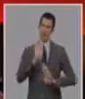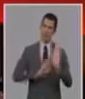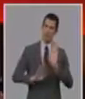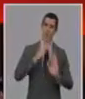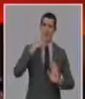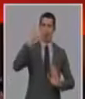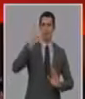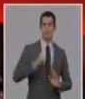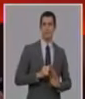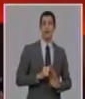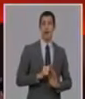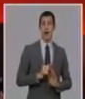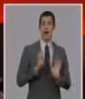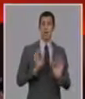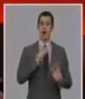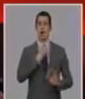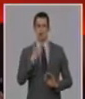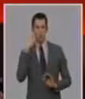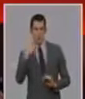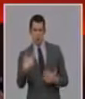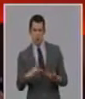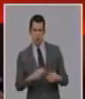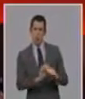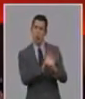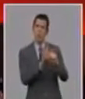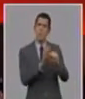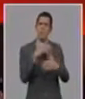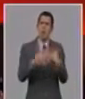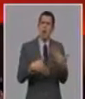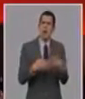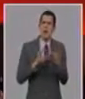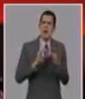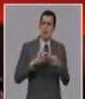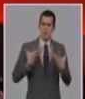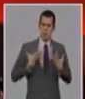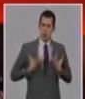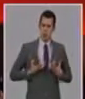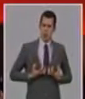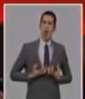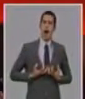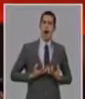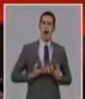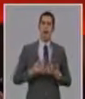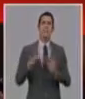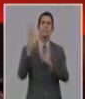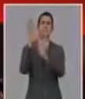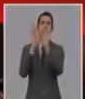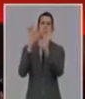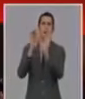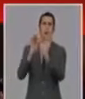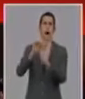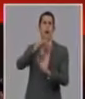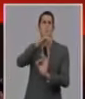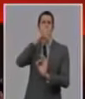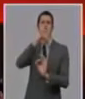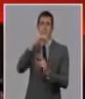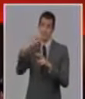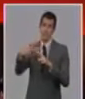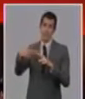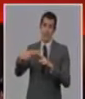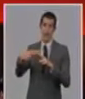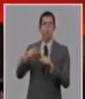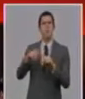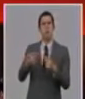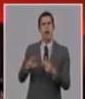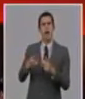que habían quedado con esta complicación o estas lesiones pulmonares como secuelas de la enfermedad. Y el hecho de